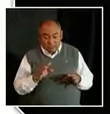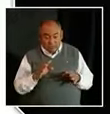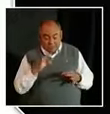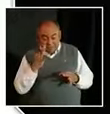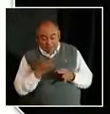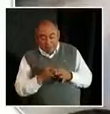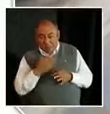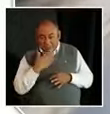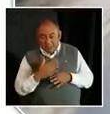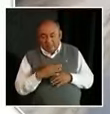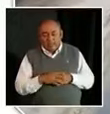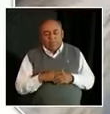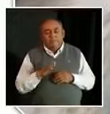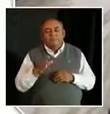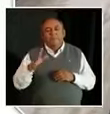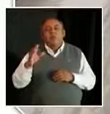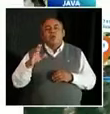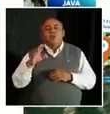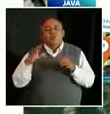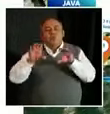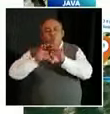perdón, se baja el tubo